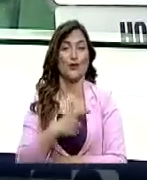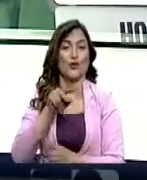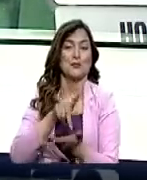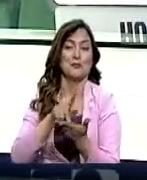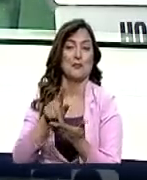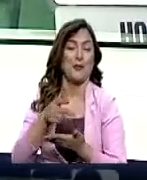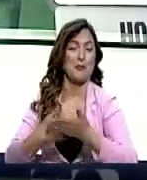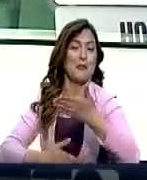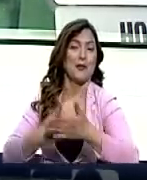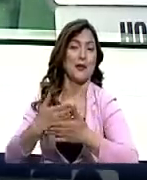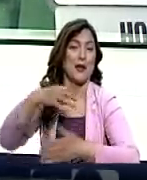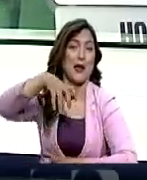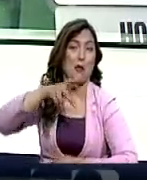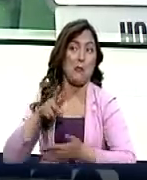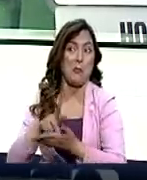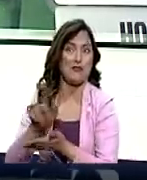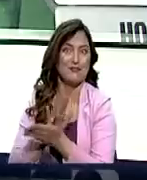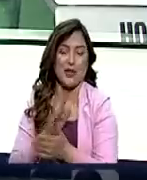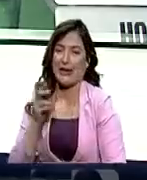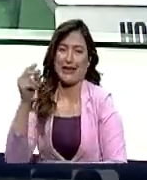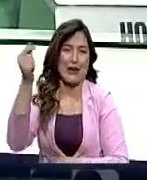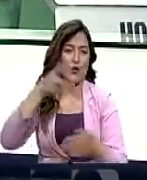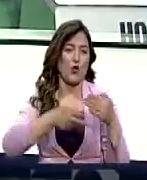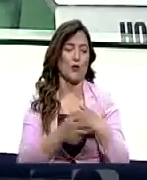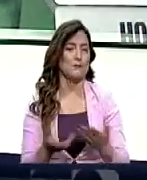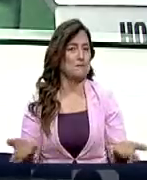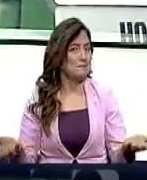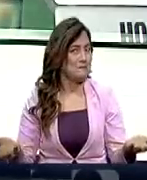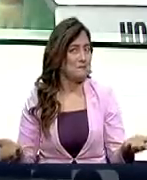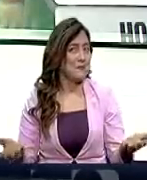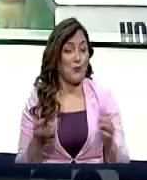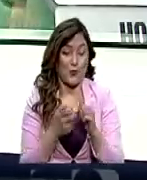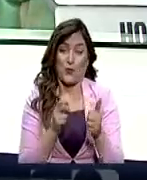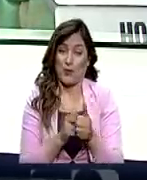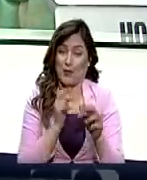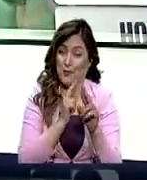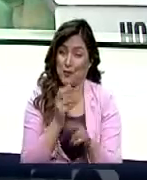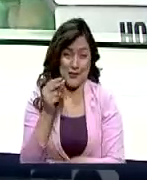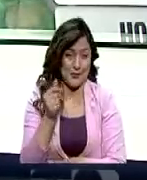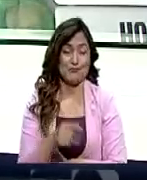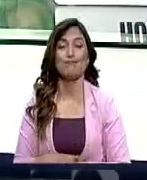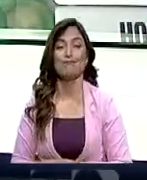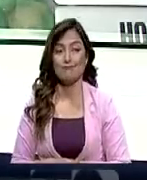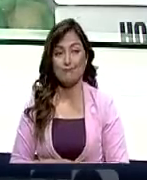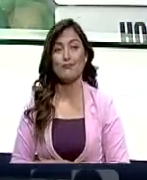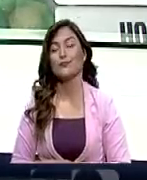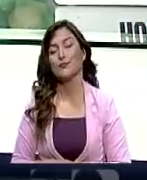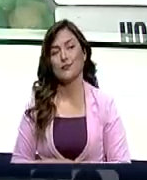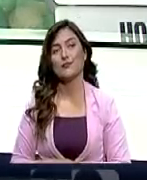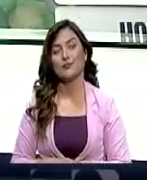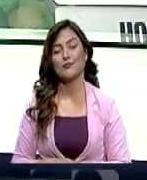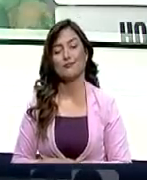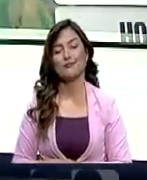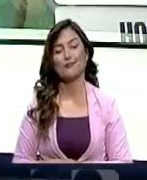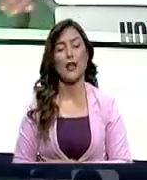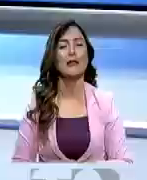a tiempo su planilla? Ahí sí el corte es inmediato, pero no se da una respuesta a los vecinos del sector. Una respuesta definitiva es lo que